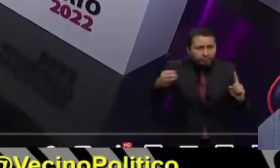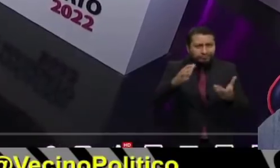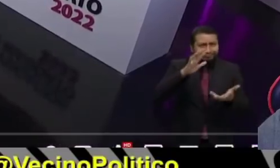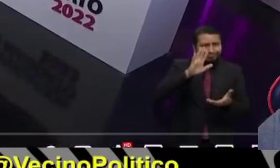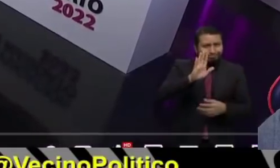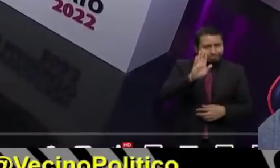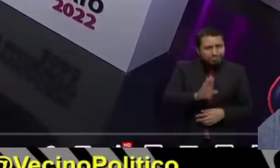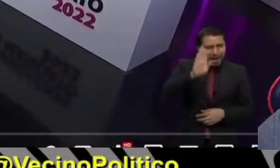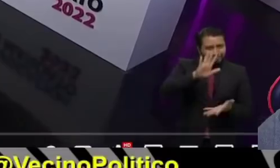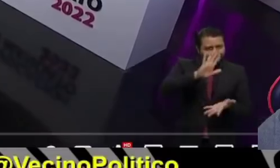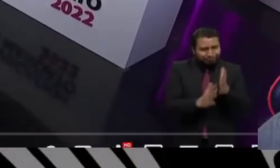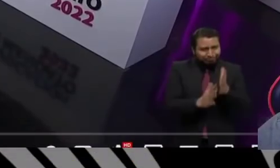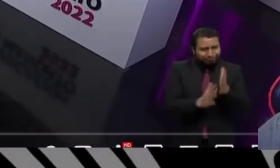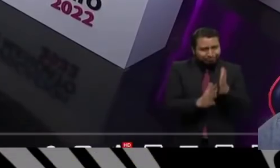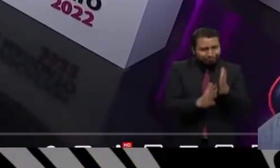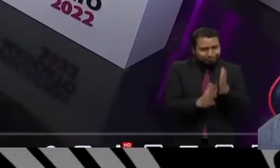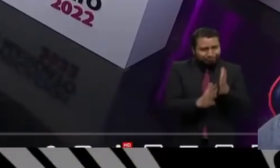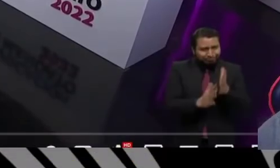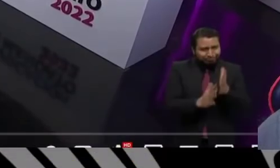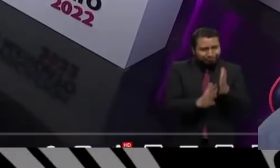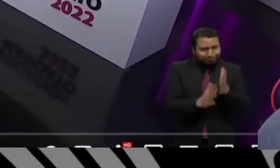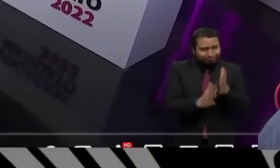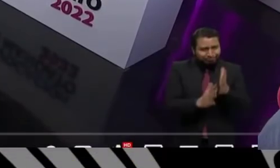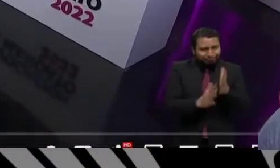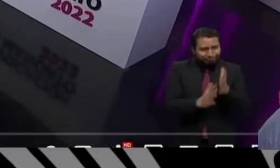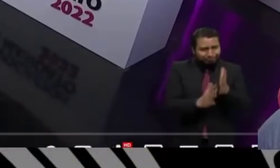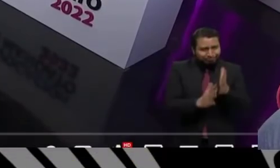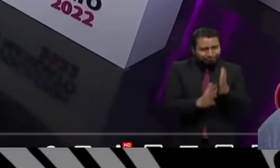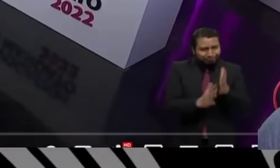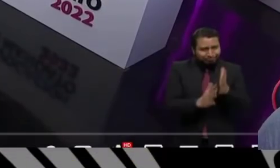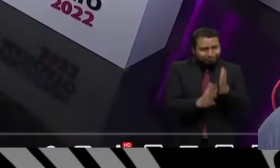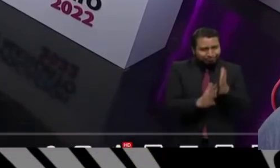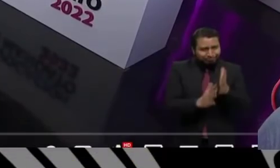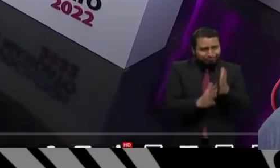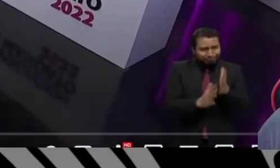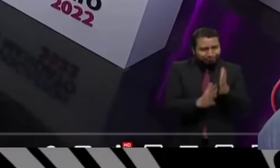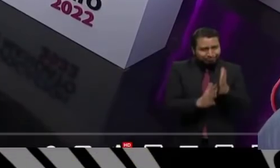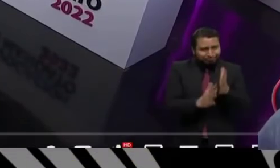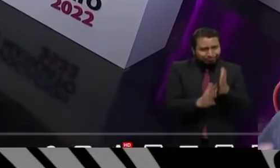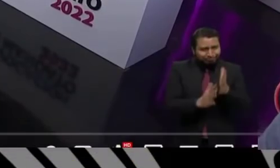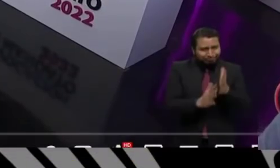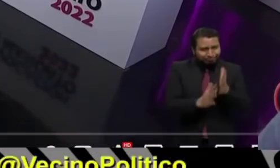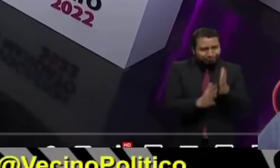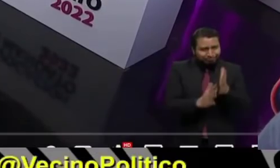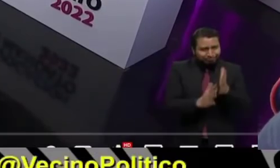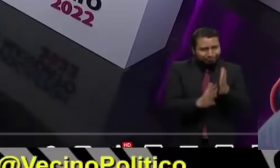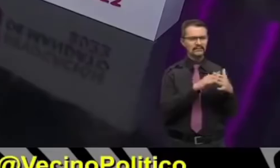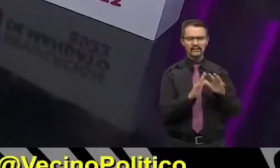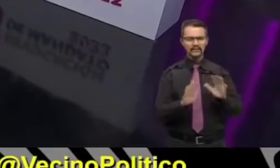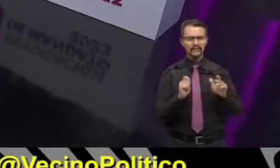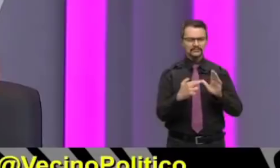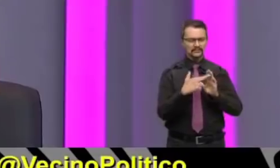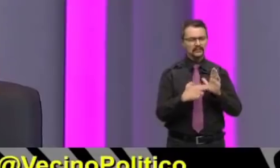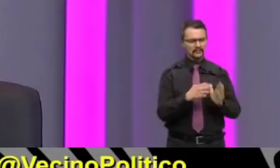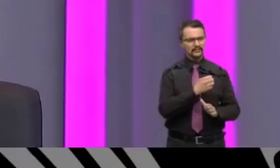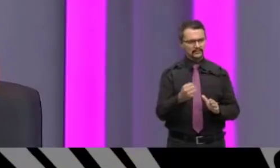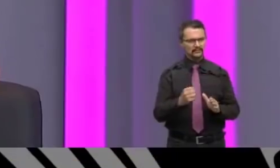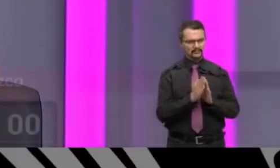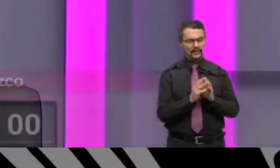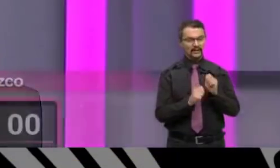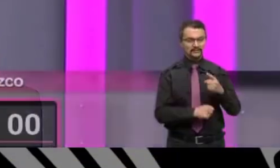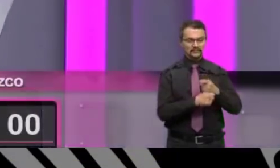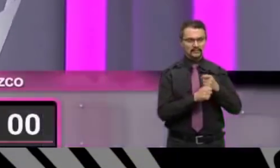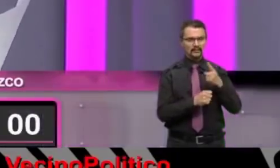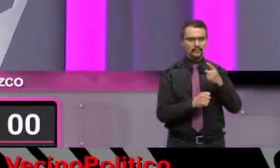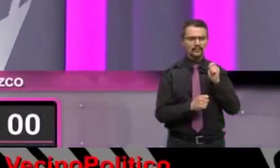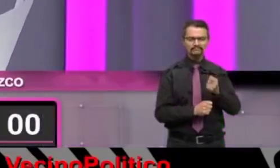algo, pues, de no dejar pasar. Bueno, no es porque el presidente lo esté haciendo mal. Desde allá, pues ya empezamos bastante bien. Con el tema de salud, porque me parece que la pandemia